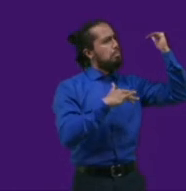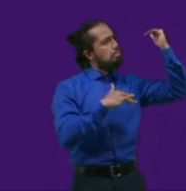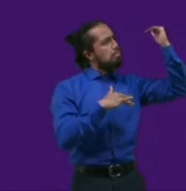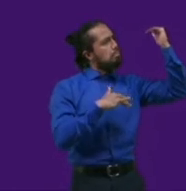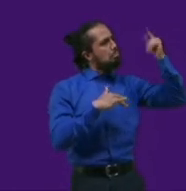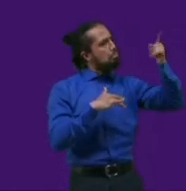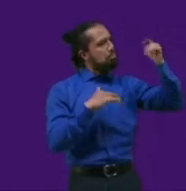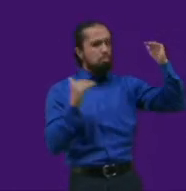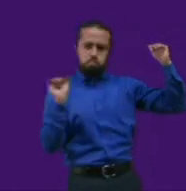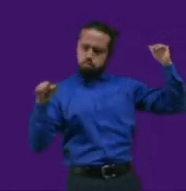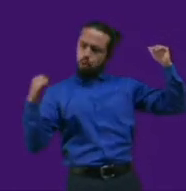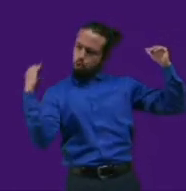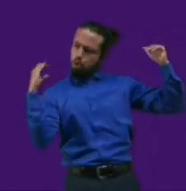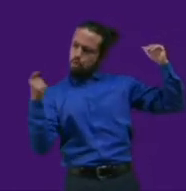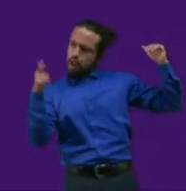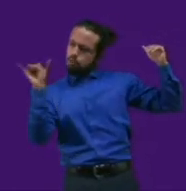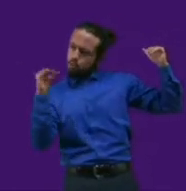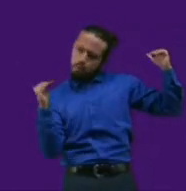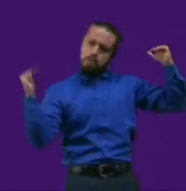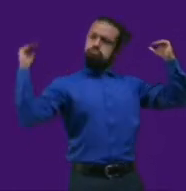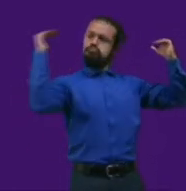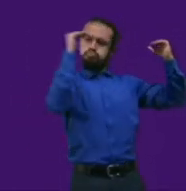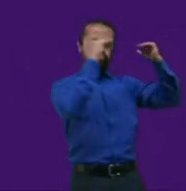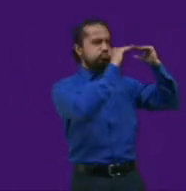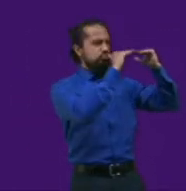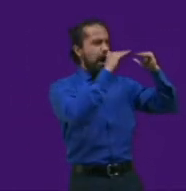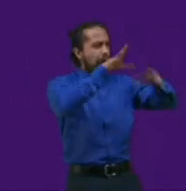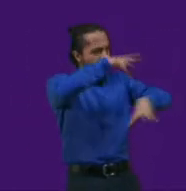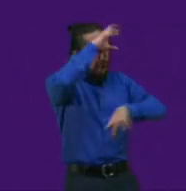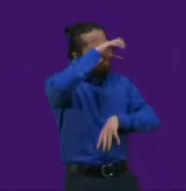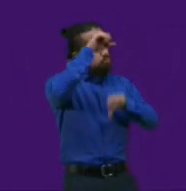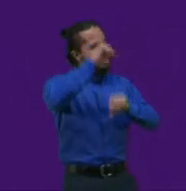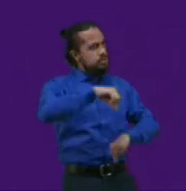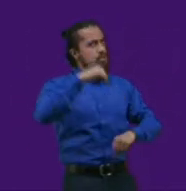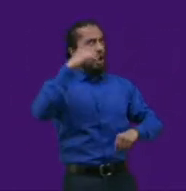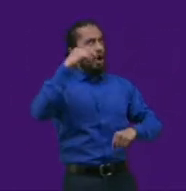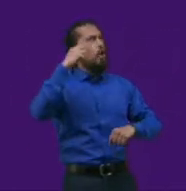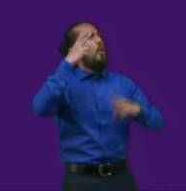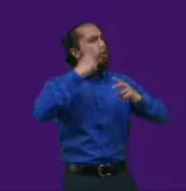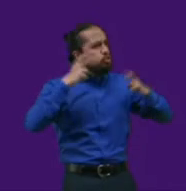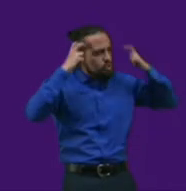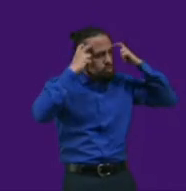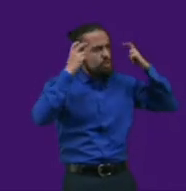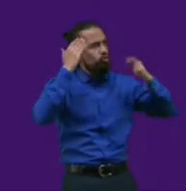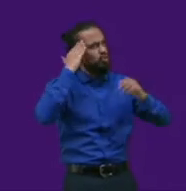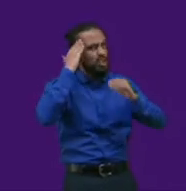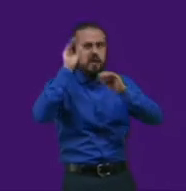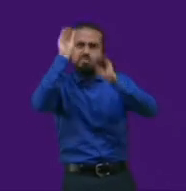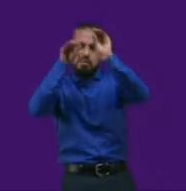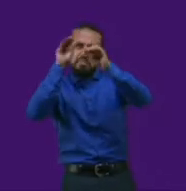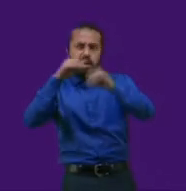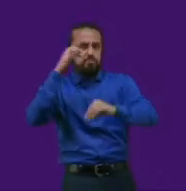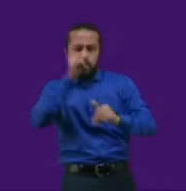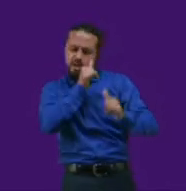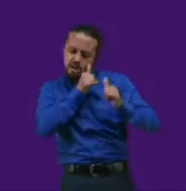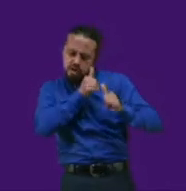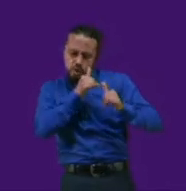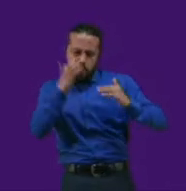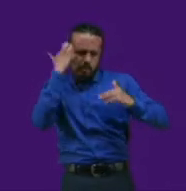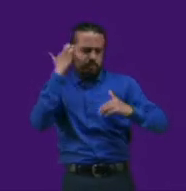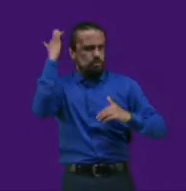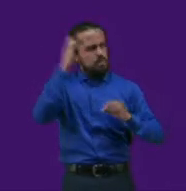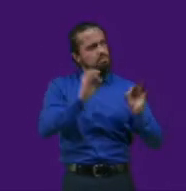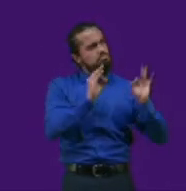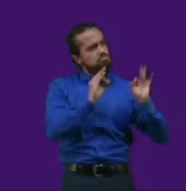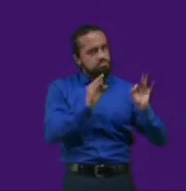mundial. Y eso creo que cambió un poquito la historia de Rappi. Y creo que también